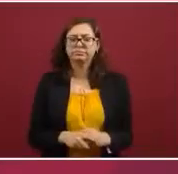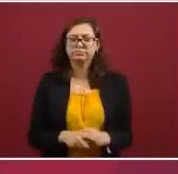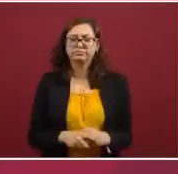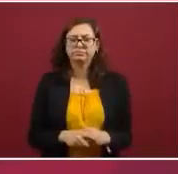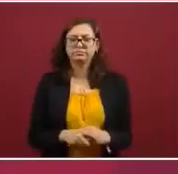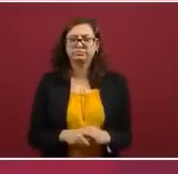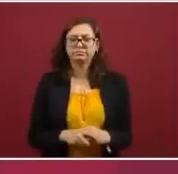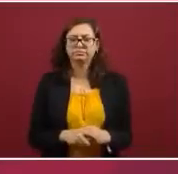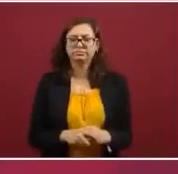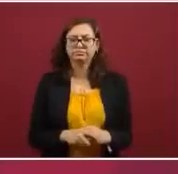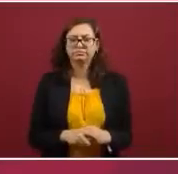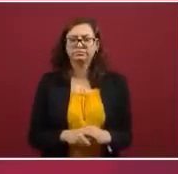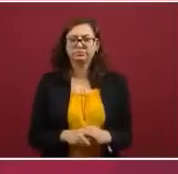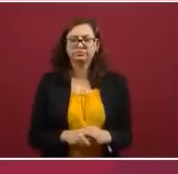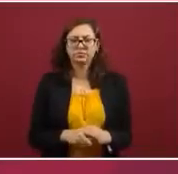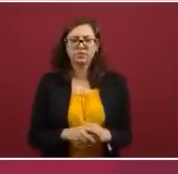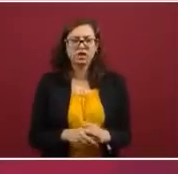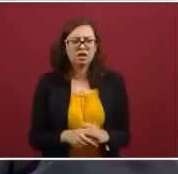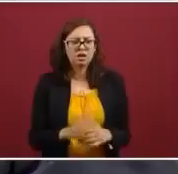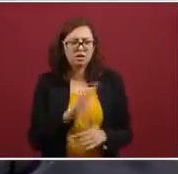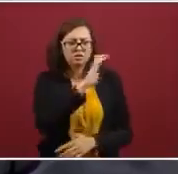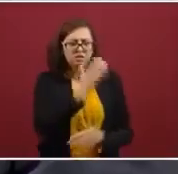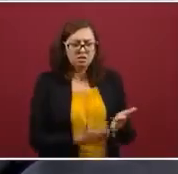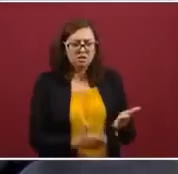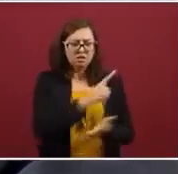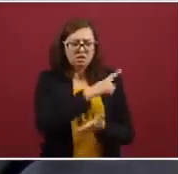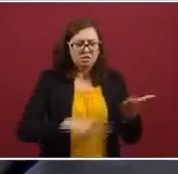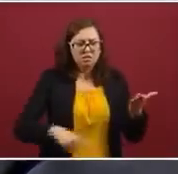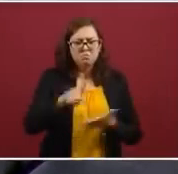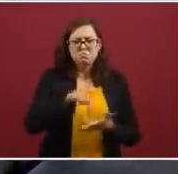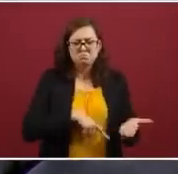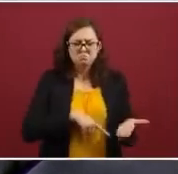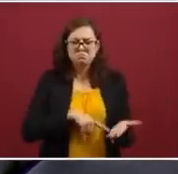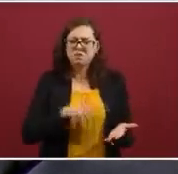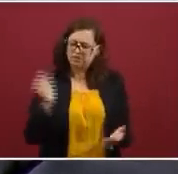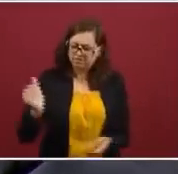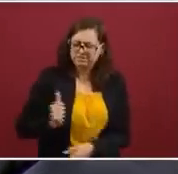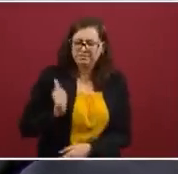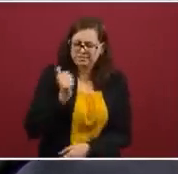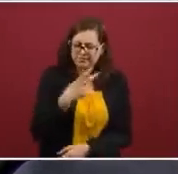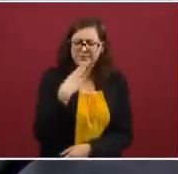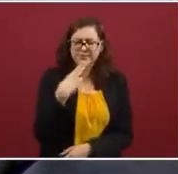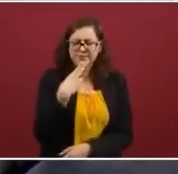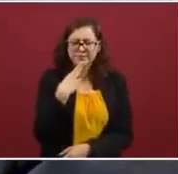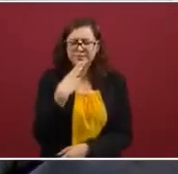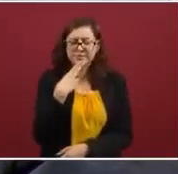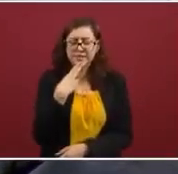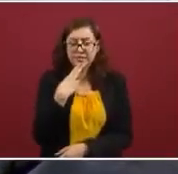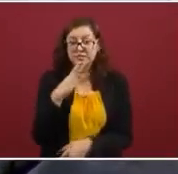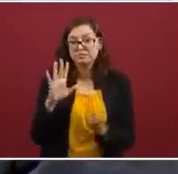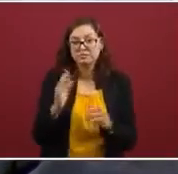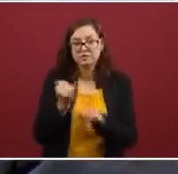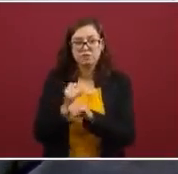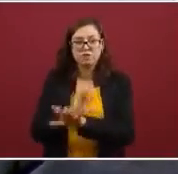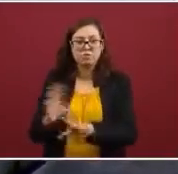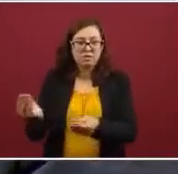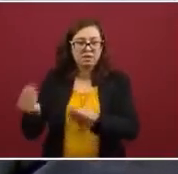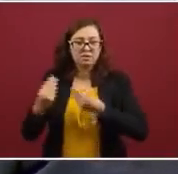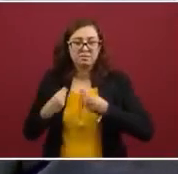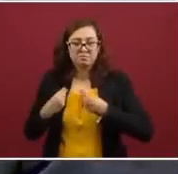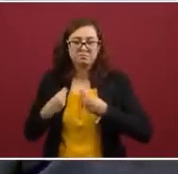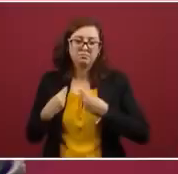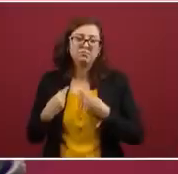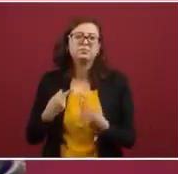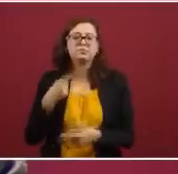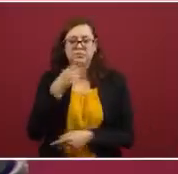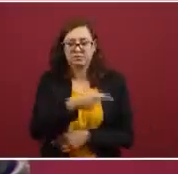en vez de cancelarlos, se están usando. Ese es el informe que yo tengo de este tipo